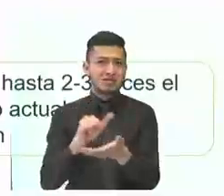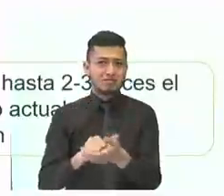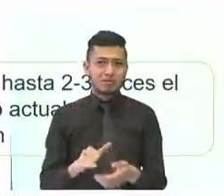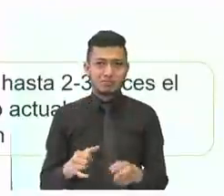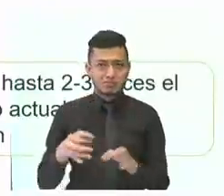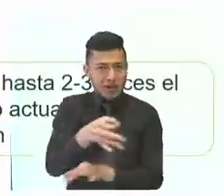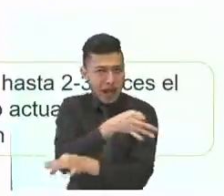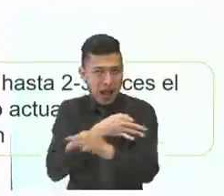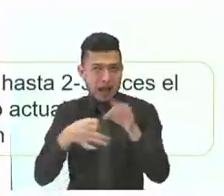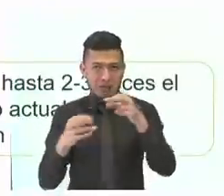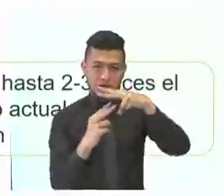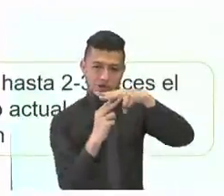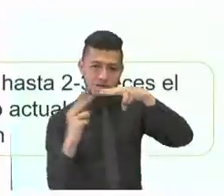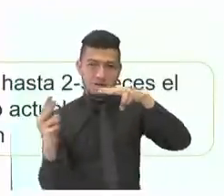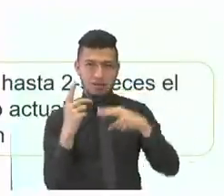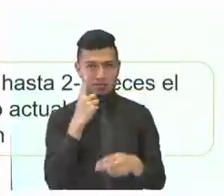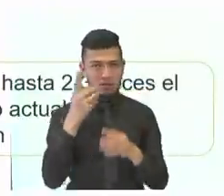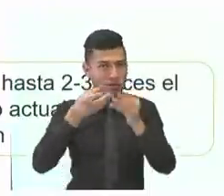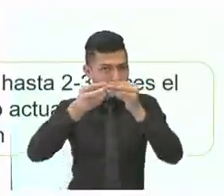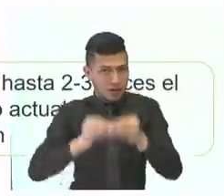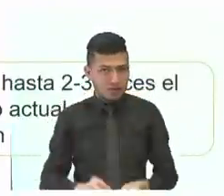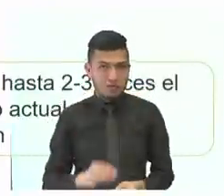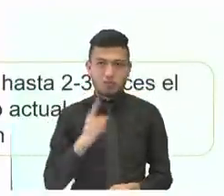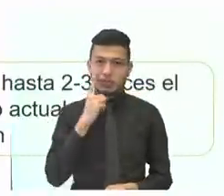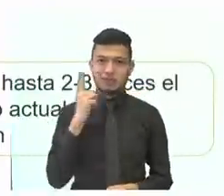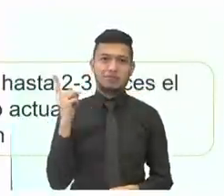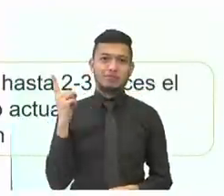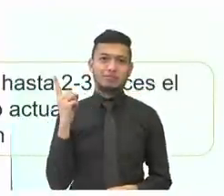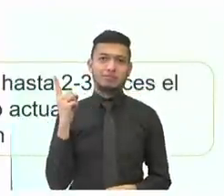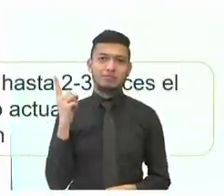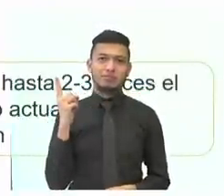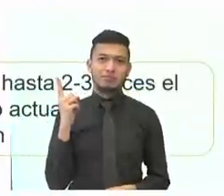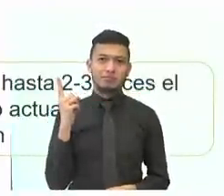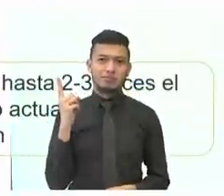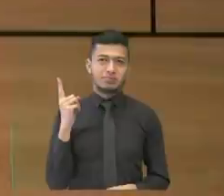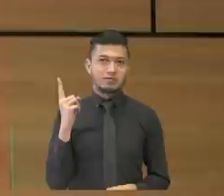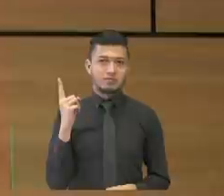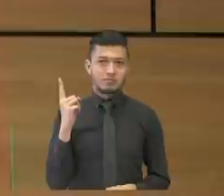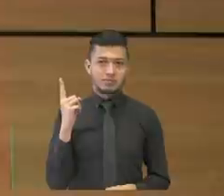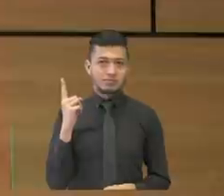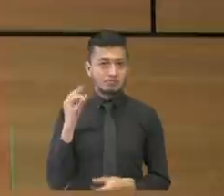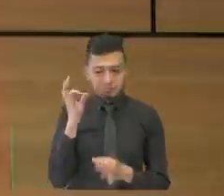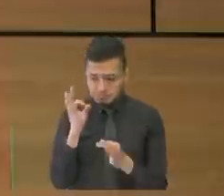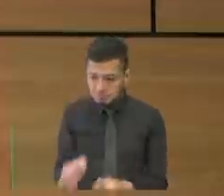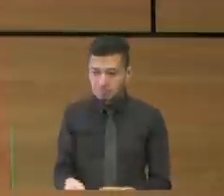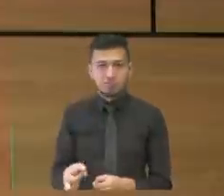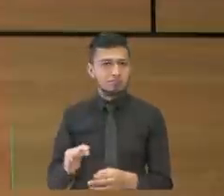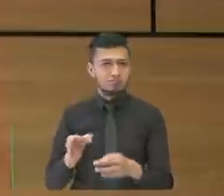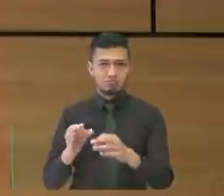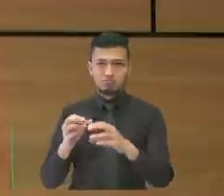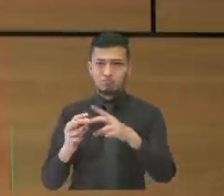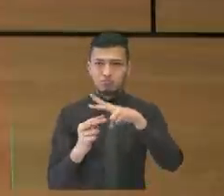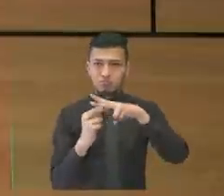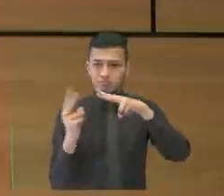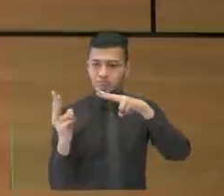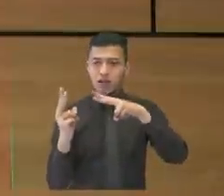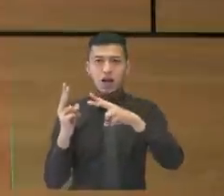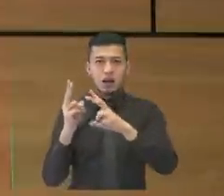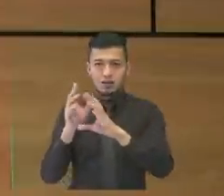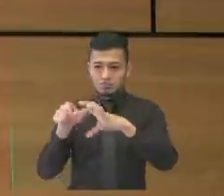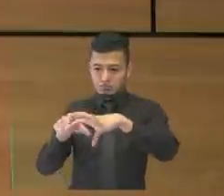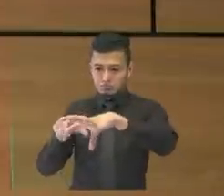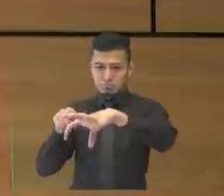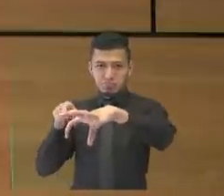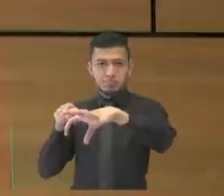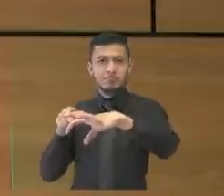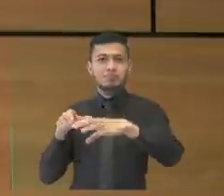tranvía, también sería una fractura igual de punta a punta, ¿no? Habría una carrilera de